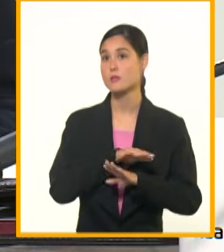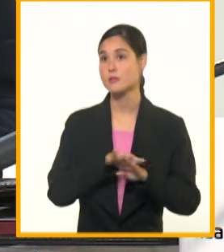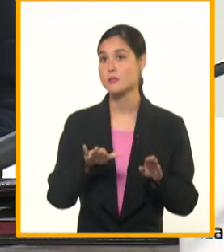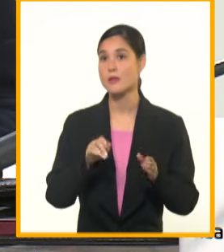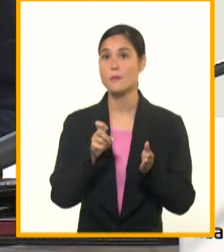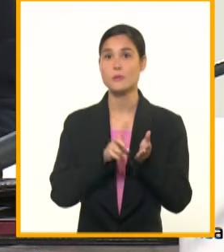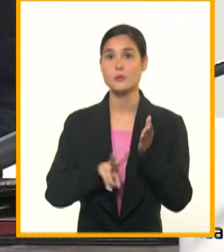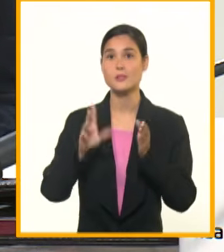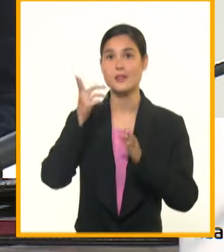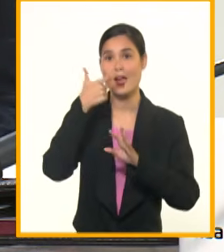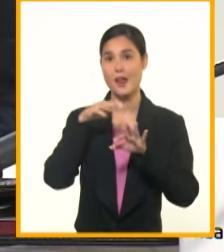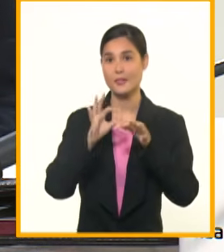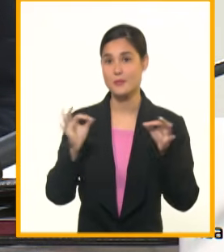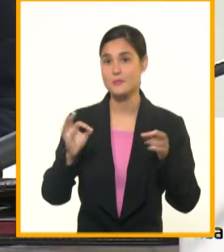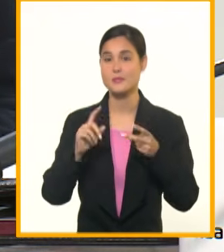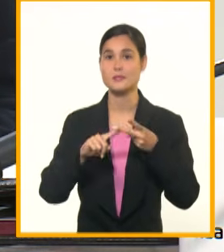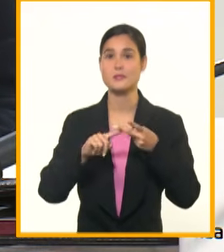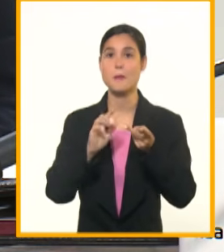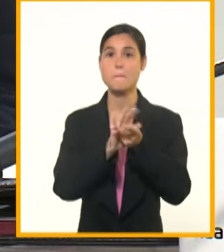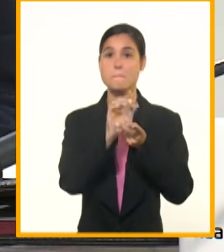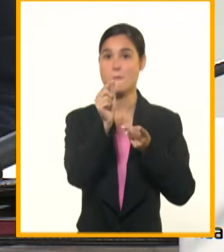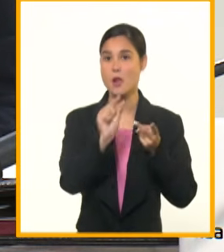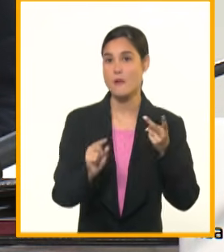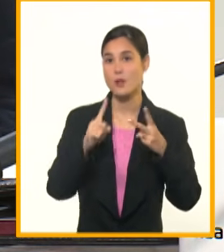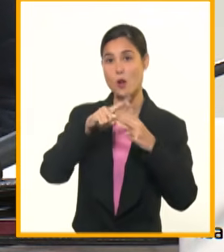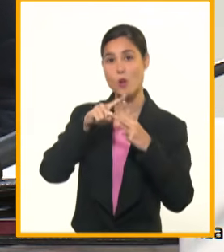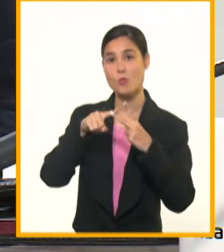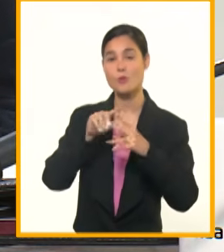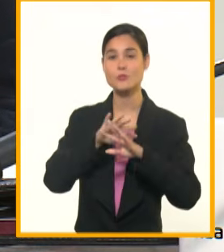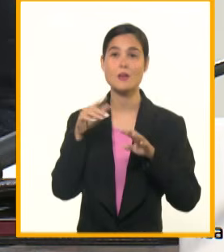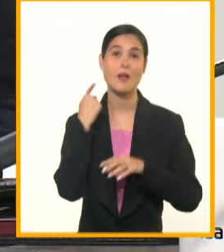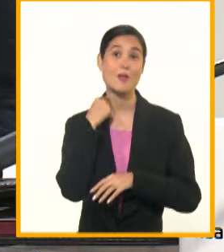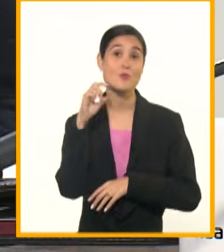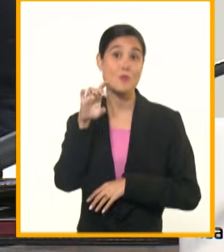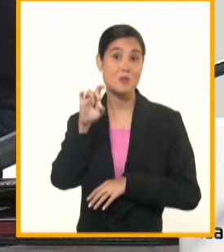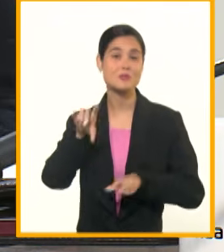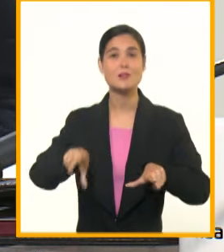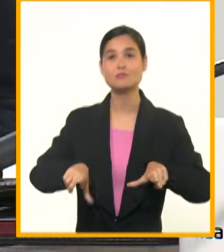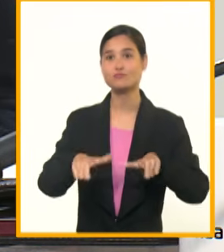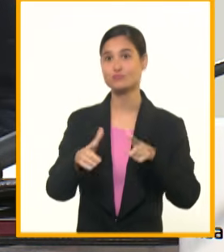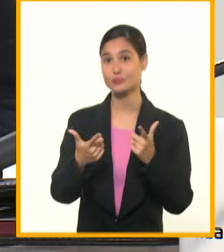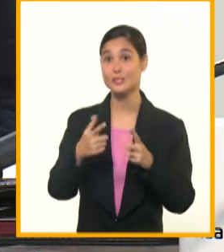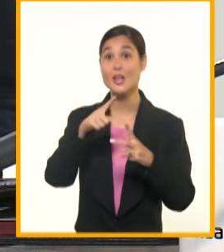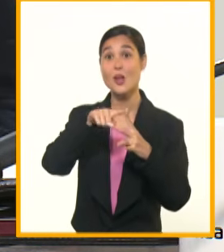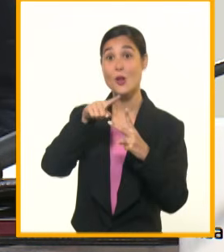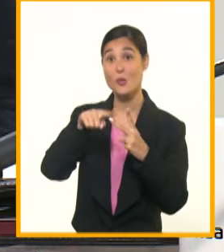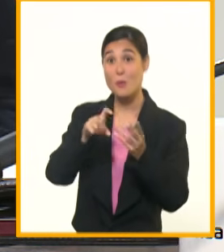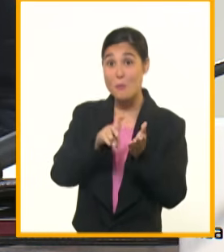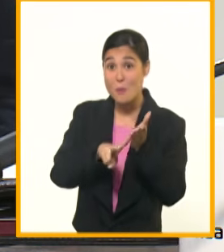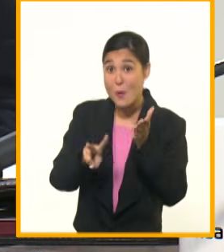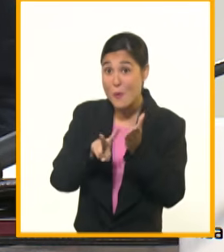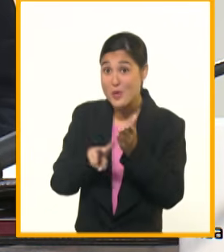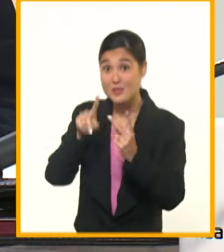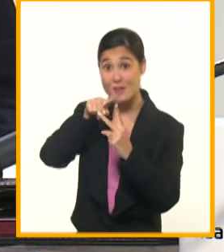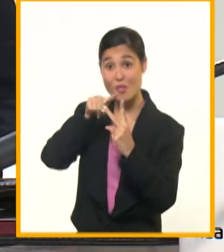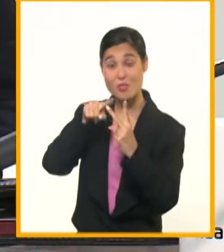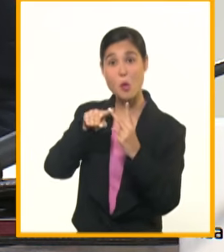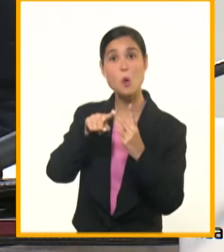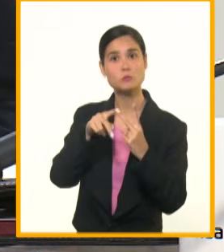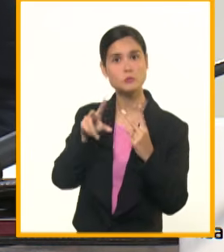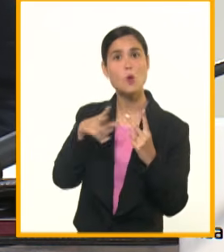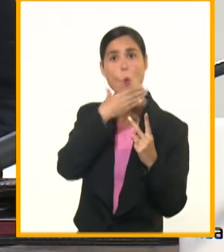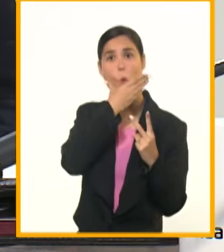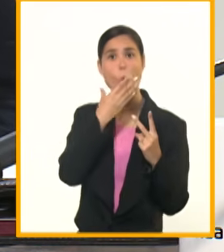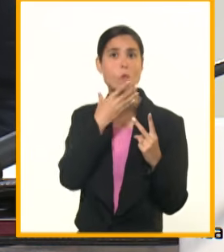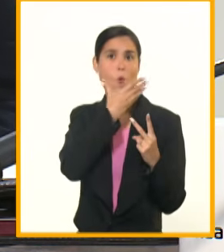años de su fundación como provincia. Los más jóvenes territorios de nuestro país que en estos 15 años pues,